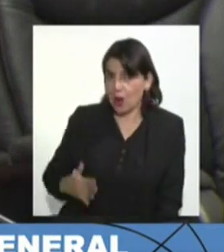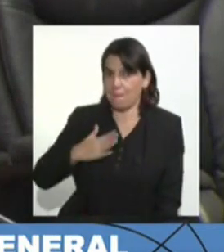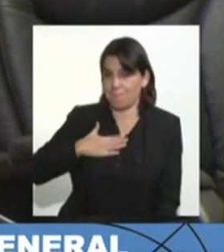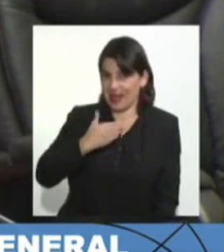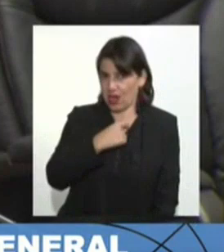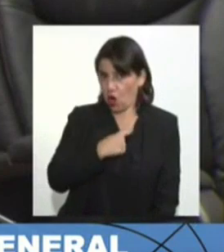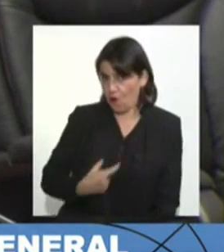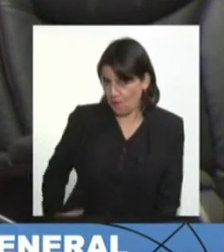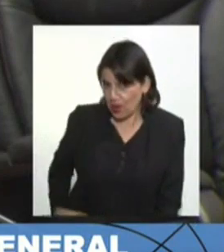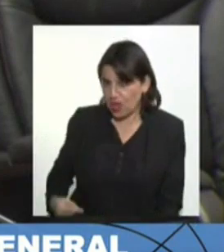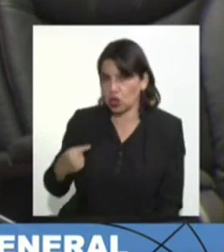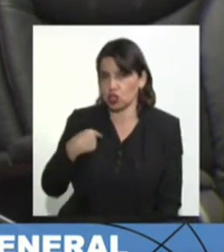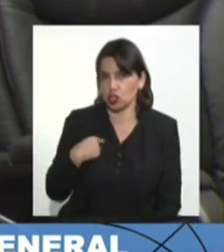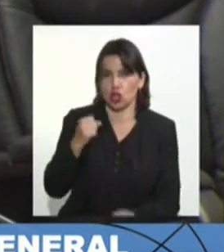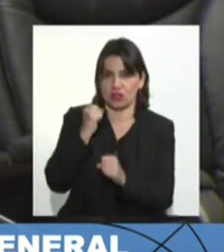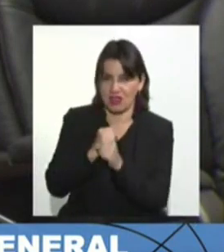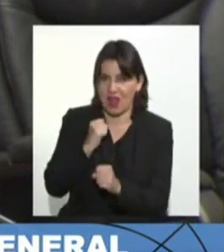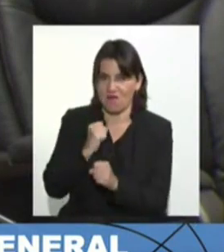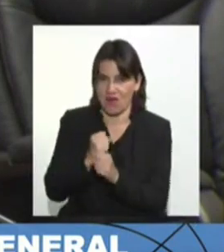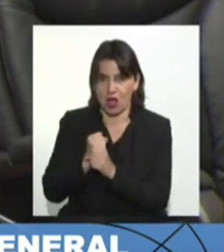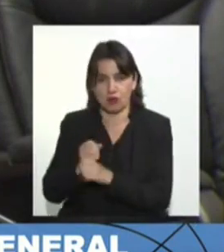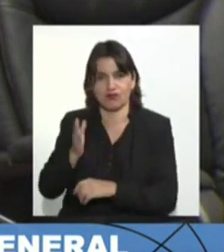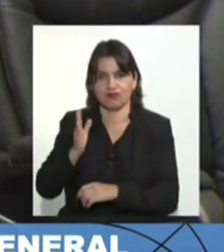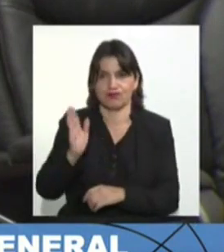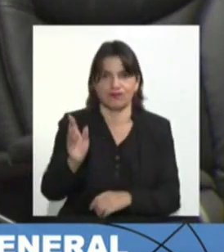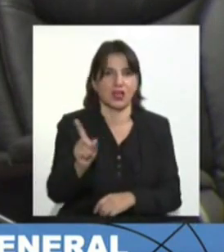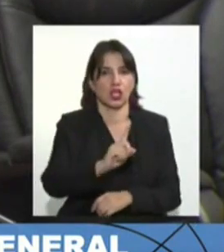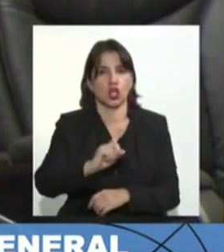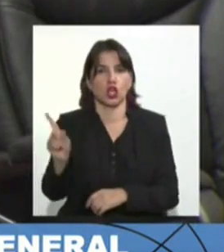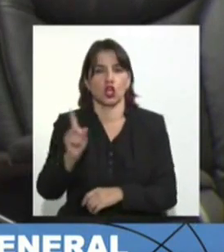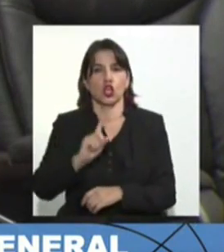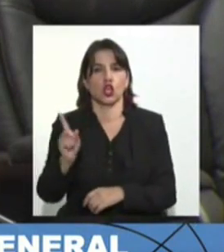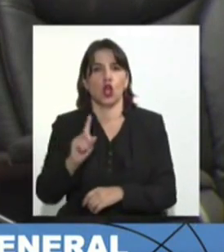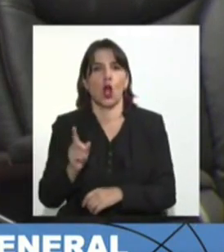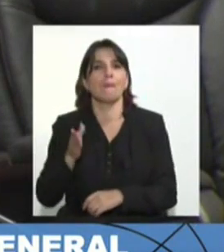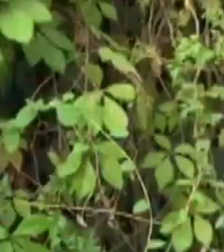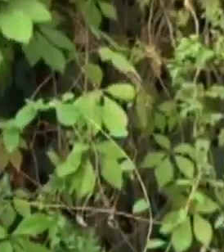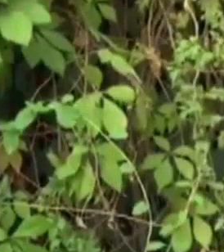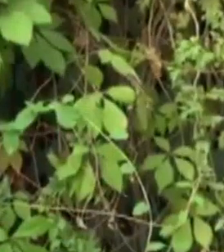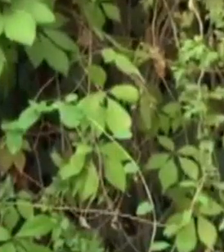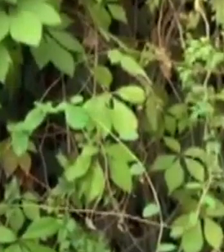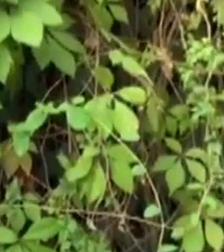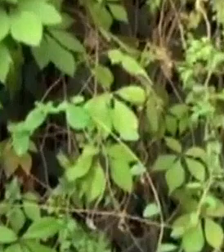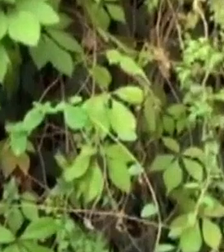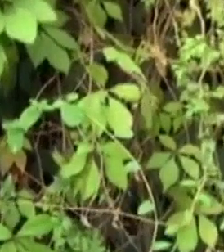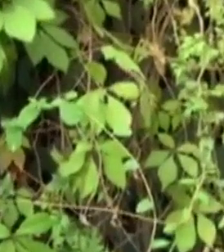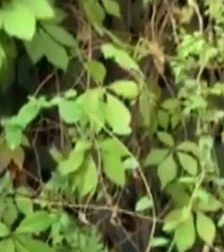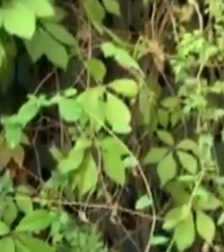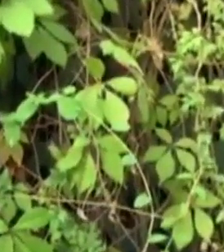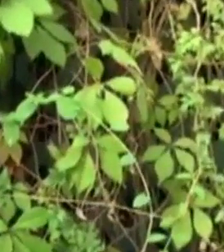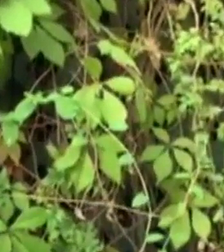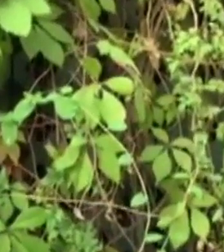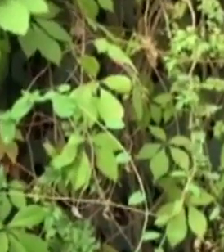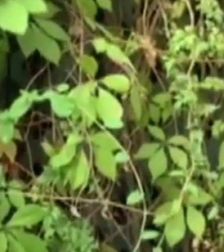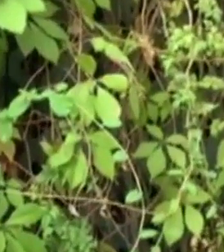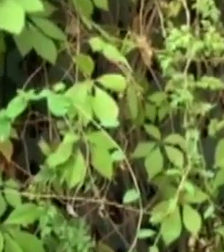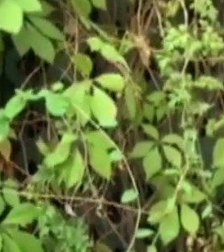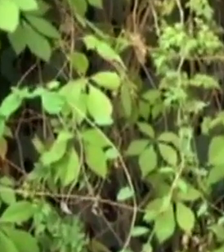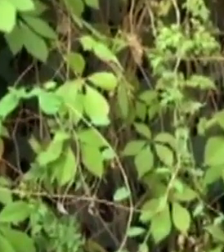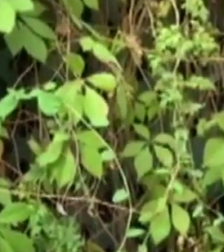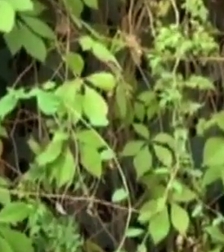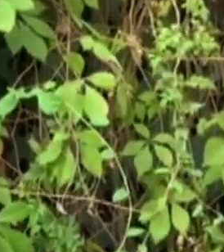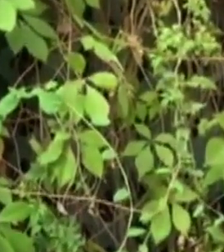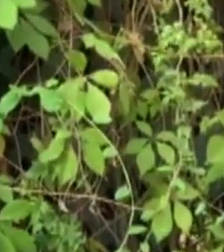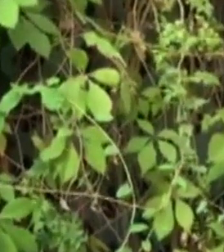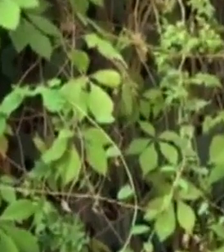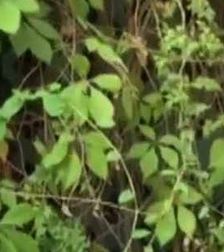trabajo, no haya sido y haya mantenido esta discriminación arbitraria. Todos los motines, los contagios y los heridos